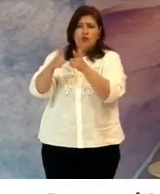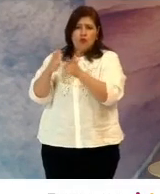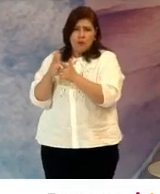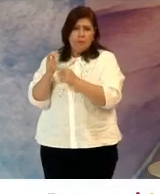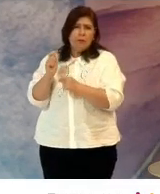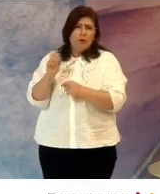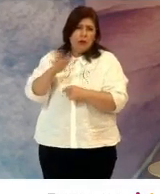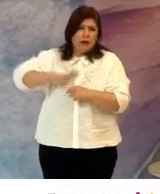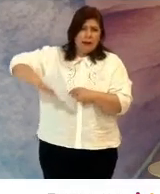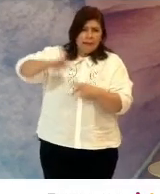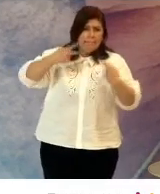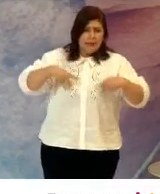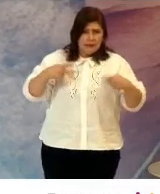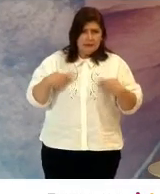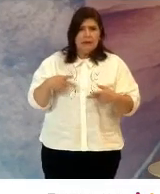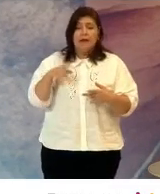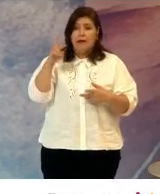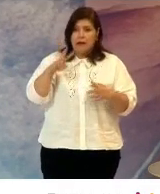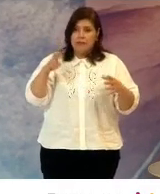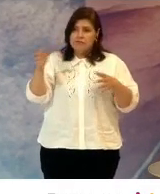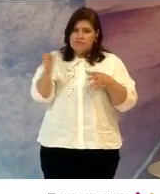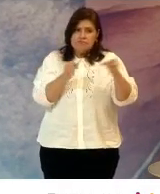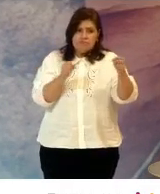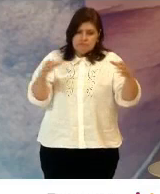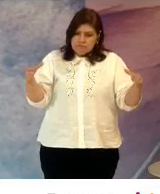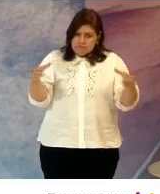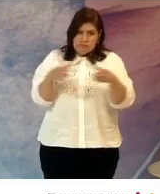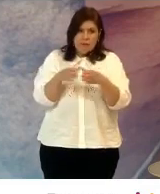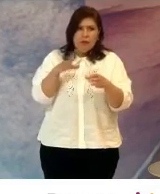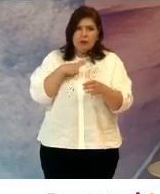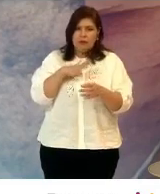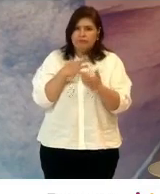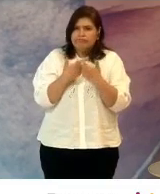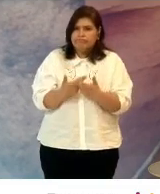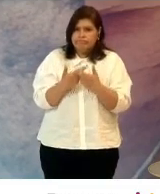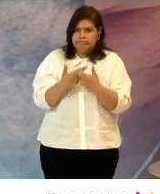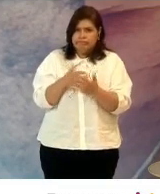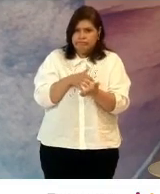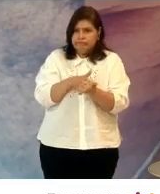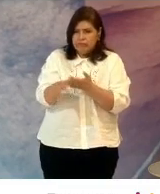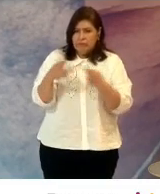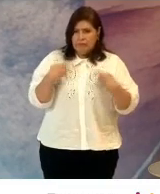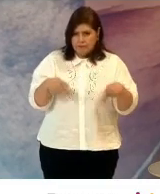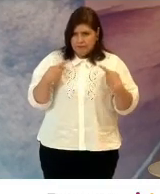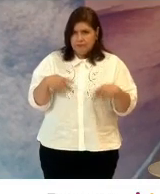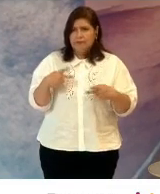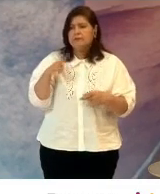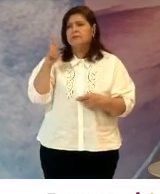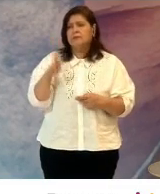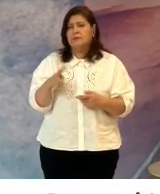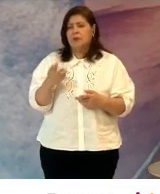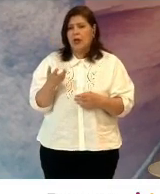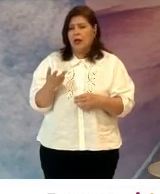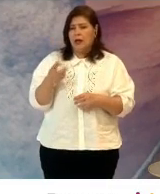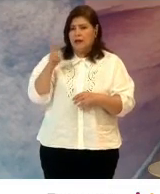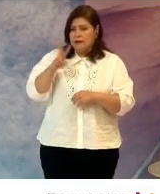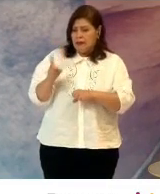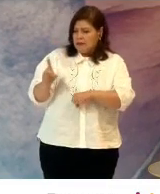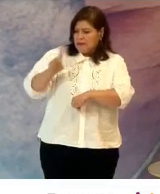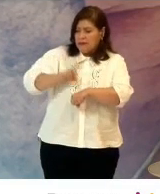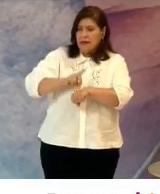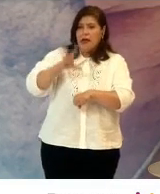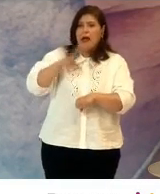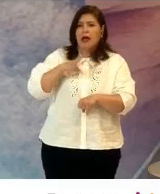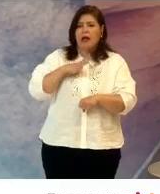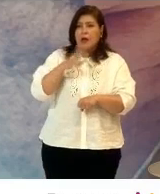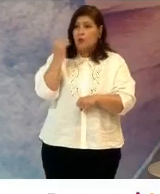teníamos una microsociedad allí, fue un día, una jornada larga,